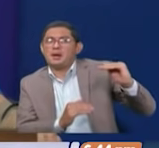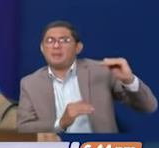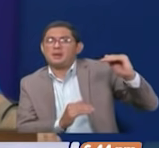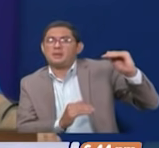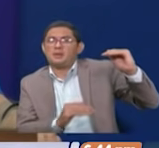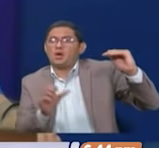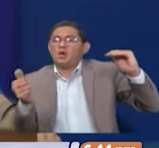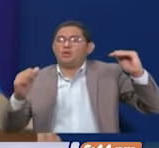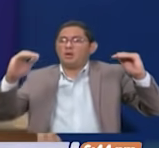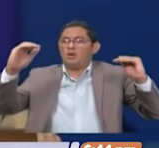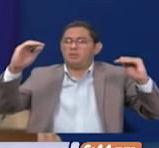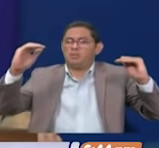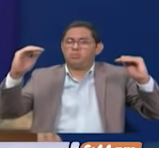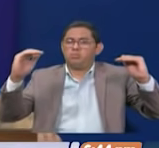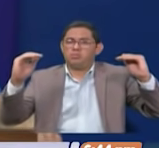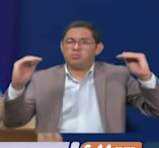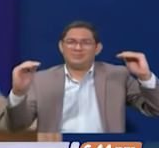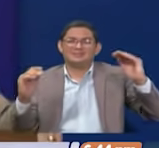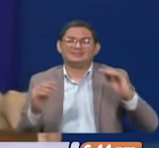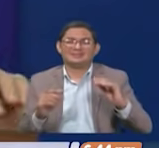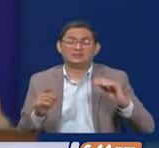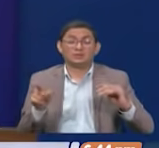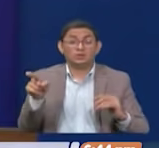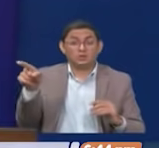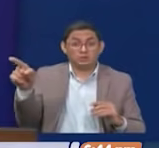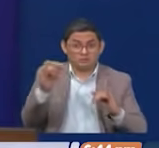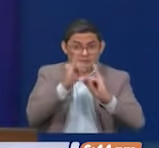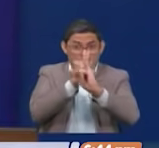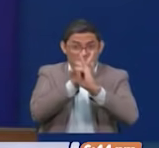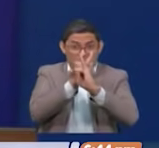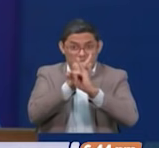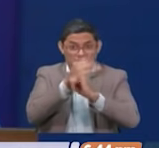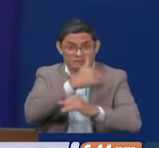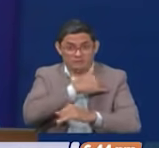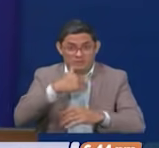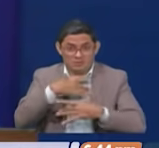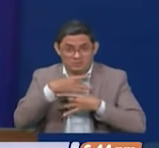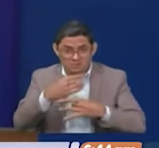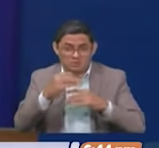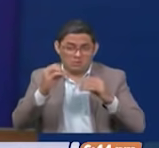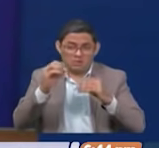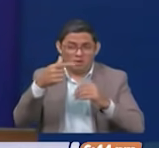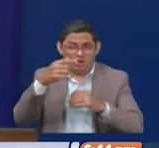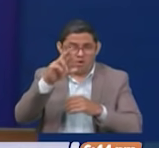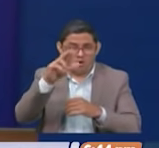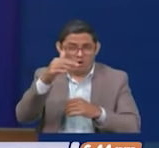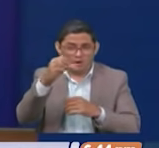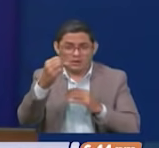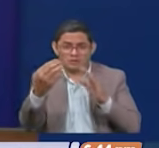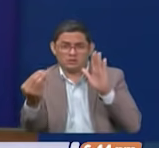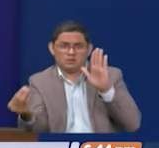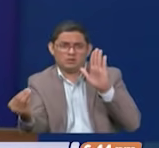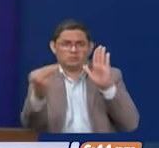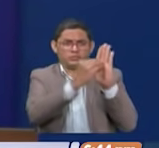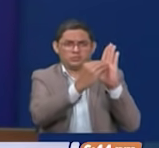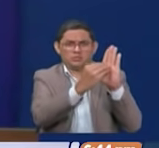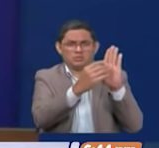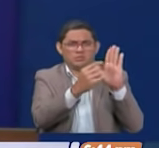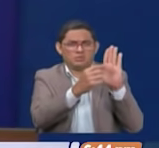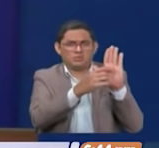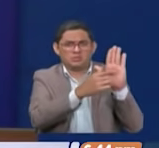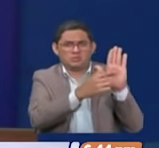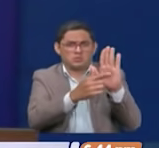en el sitio web del gordas y del ministerio de salud durante este mes vamos a tener una presentación